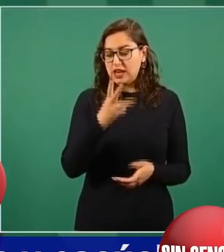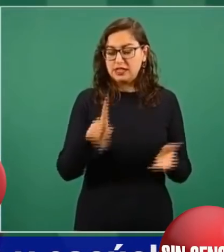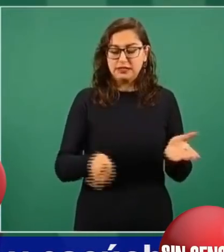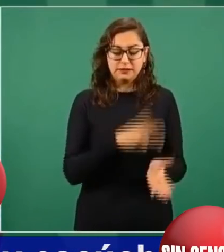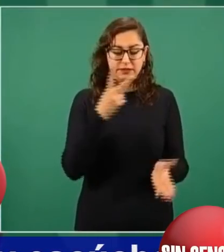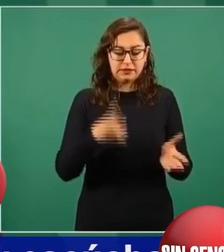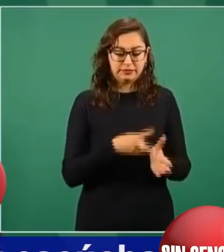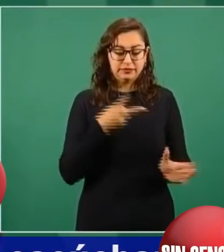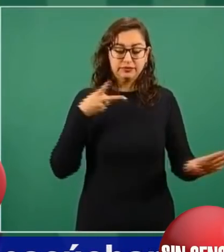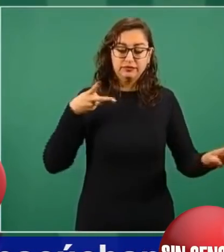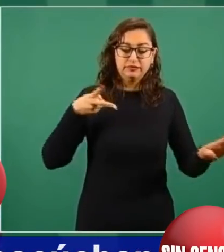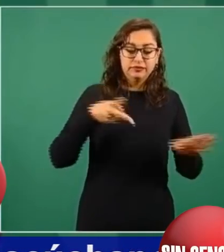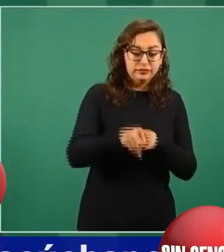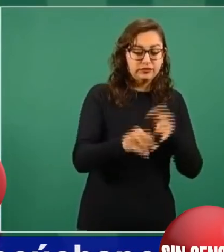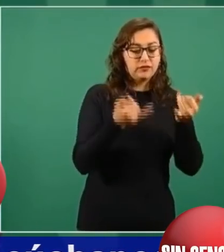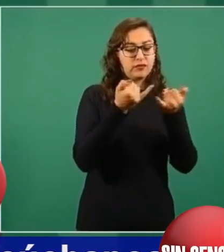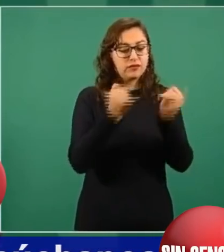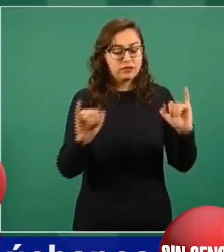La empezó,